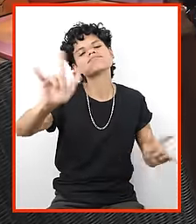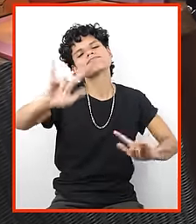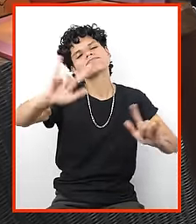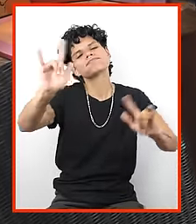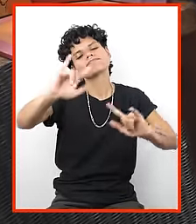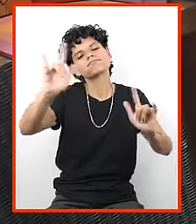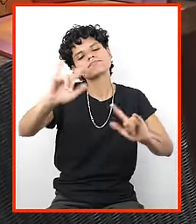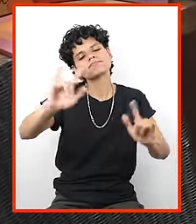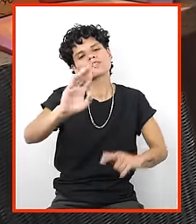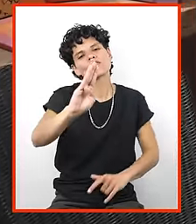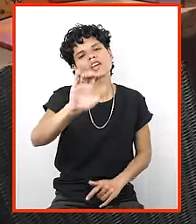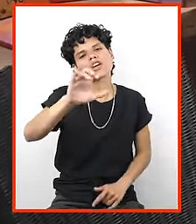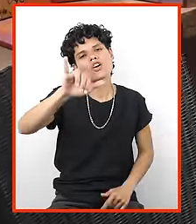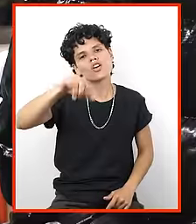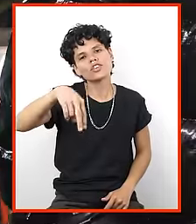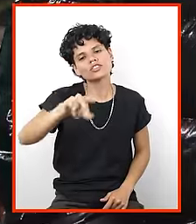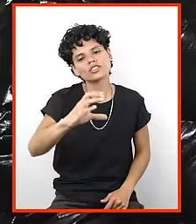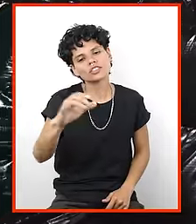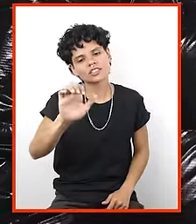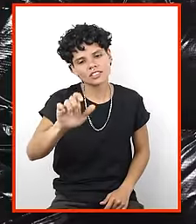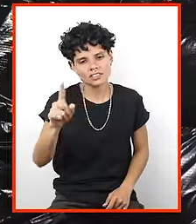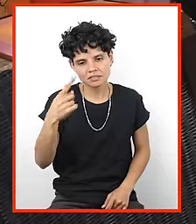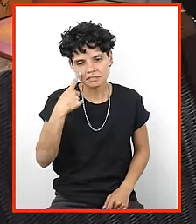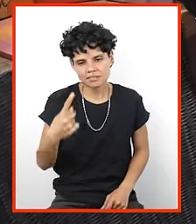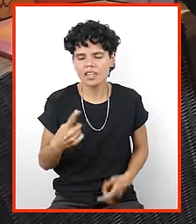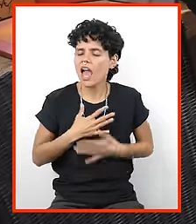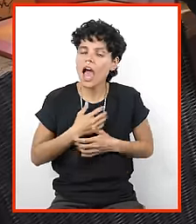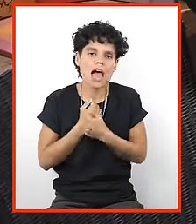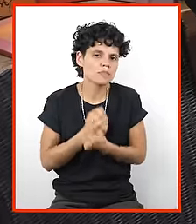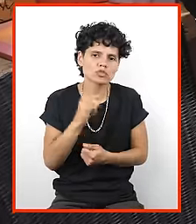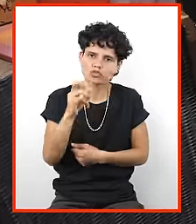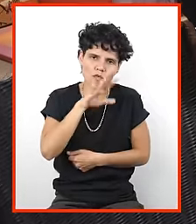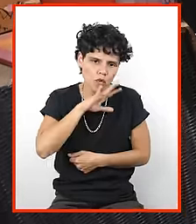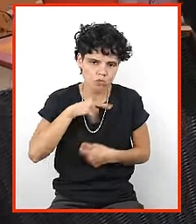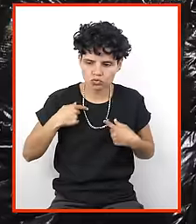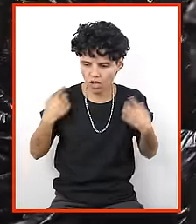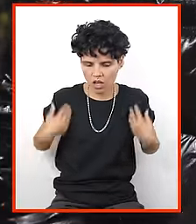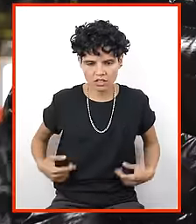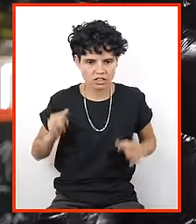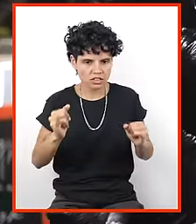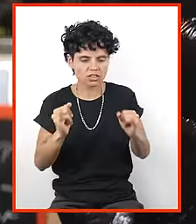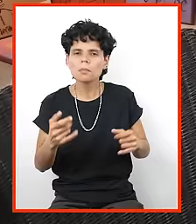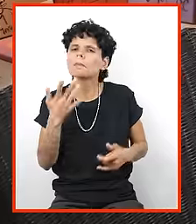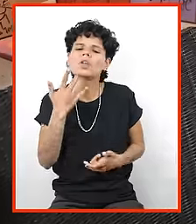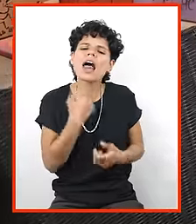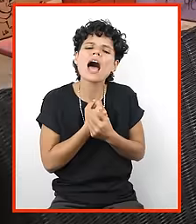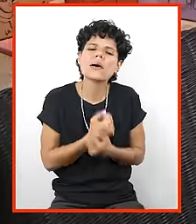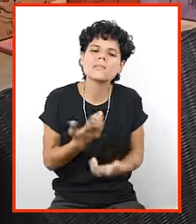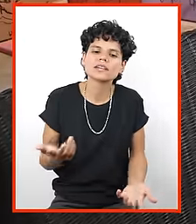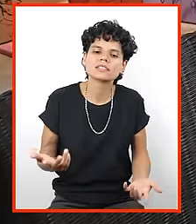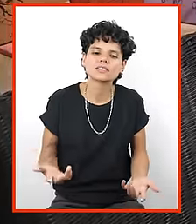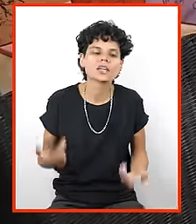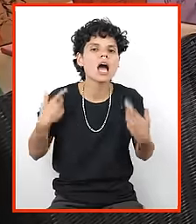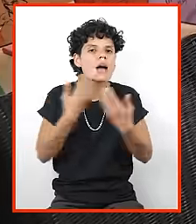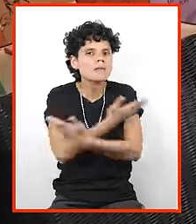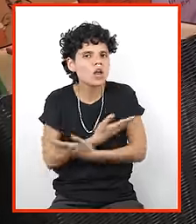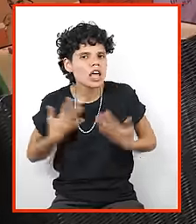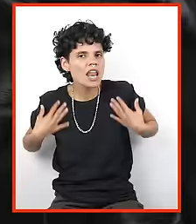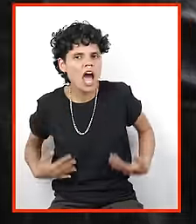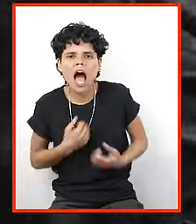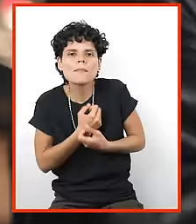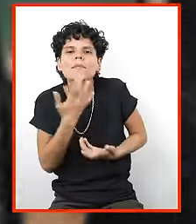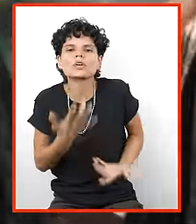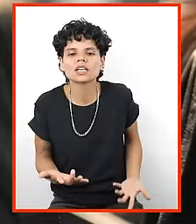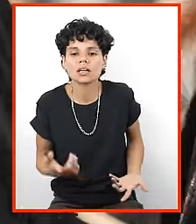repente, para alguna ocasión, una locurita. Me encanta. La amo. La voy a usar sí o sí. ¿Por qué la amas tanto? Desde no, ese amo que la polera.